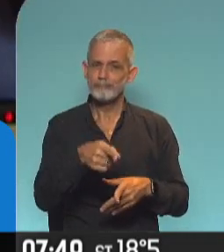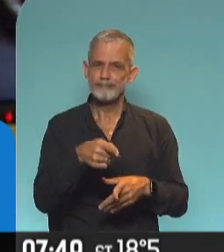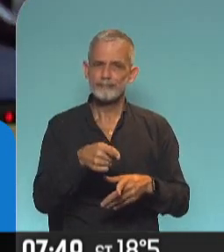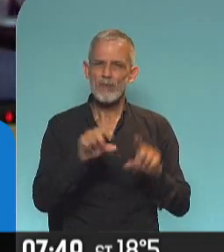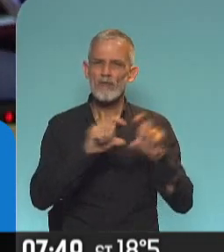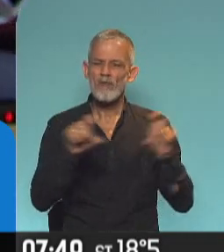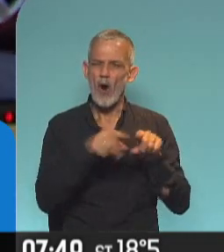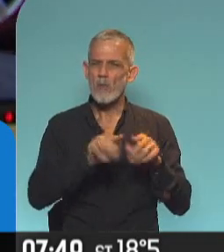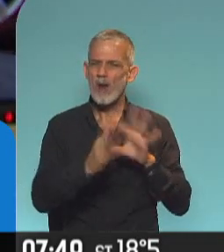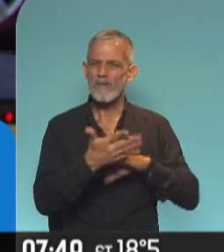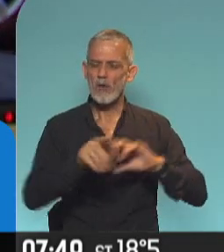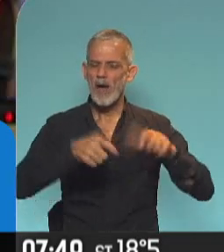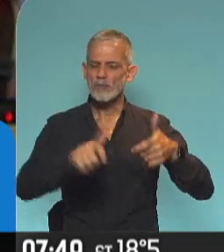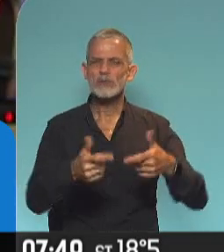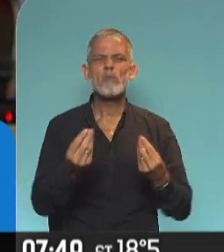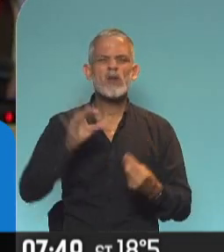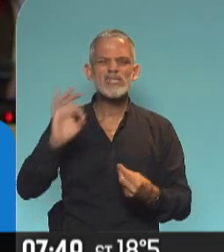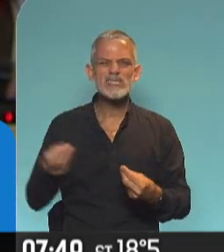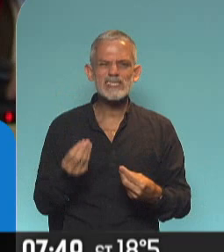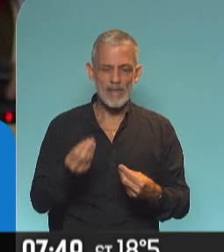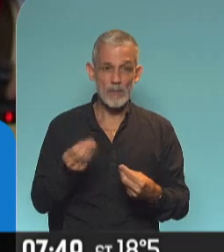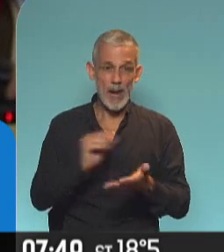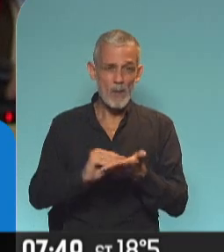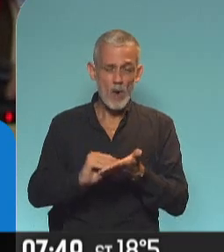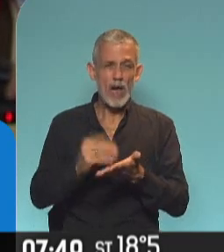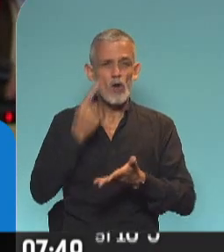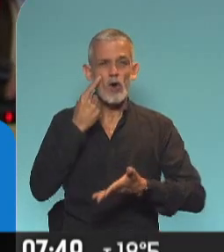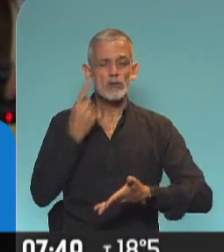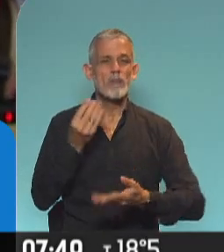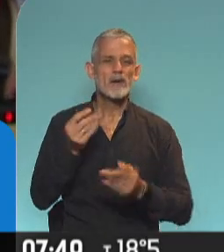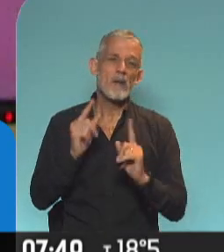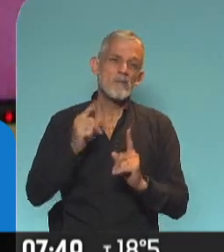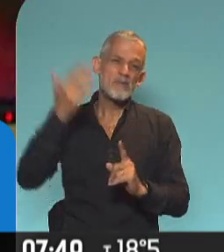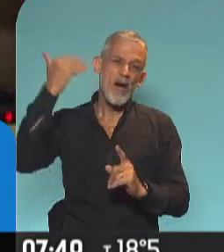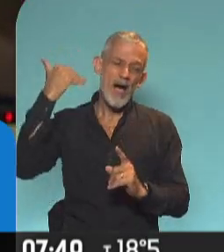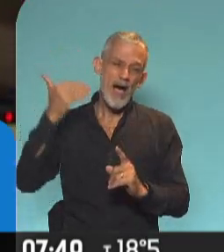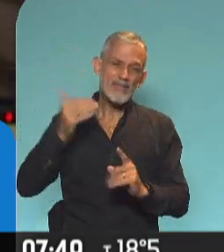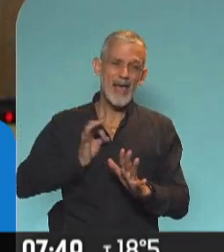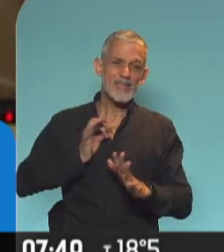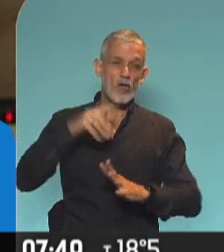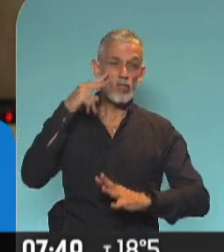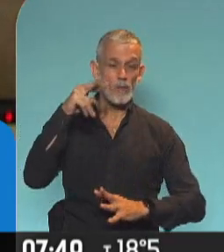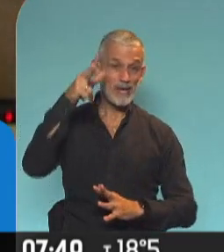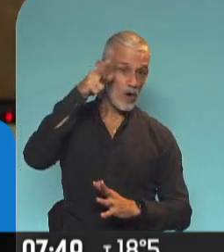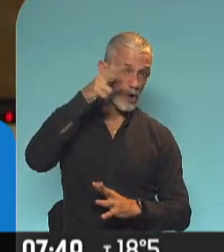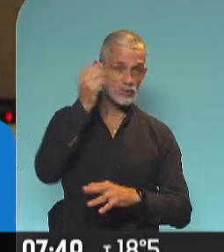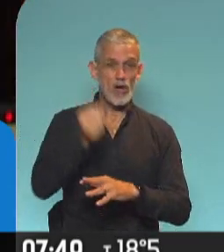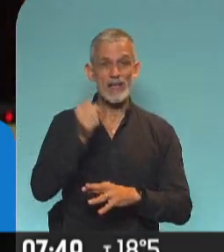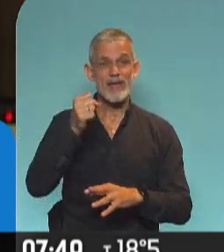esta fórmula de cerca los economistas y los abogados? Porque es la misma que rigió entre el 2008 y